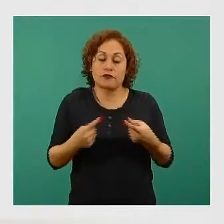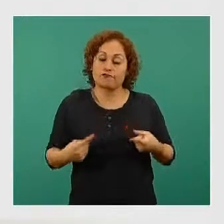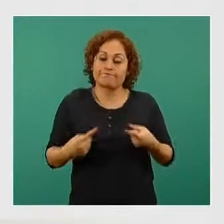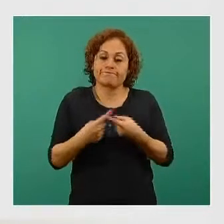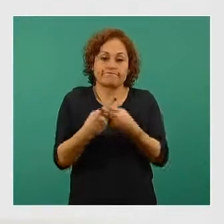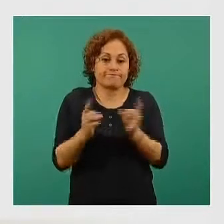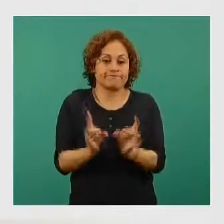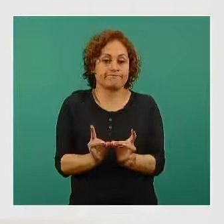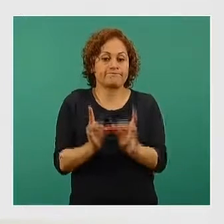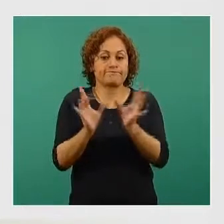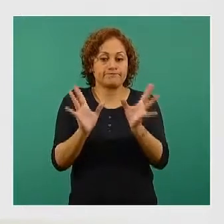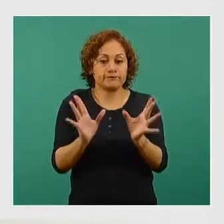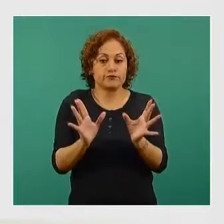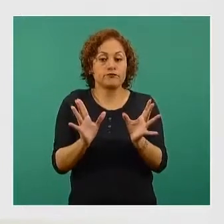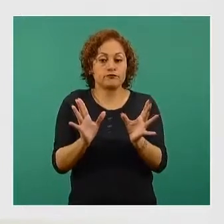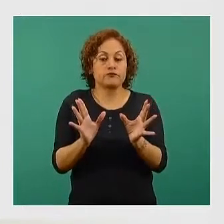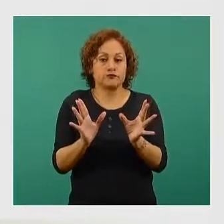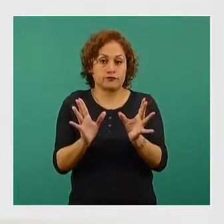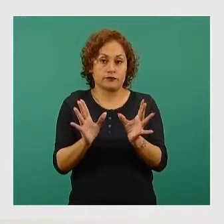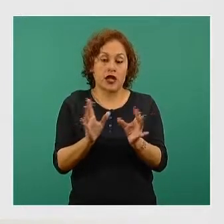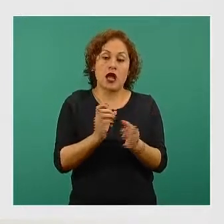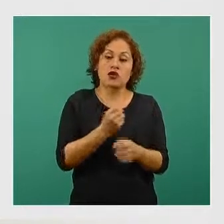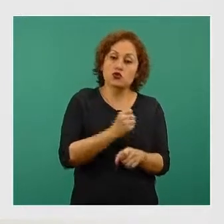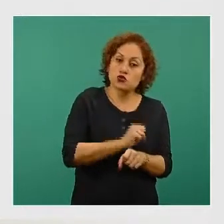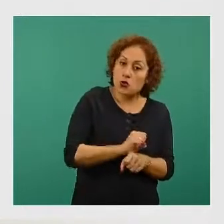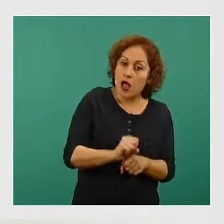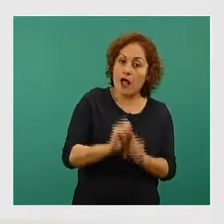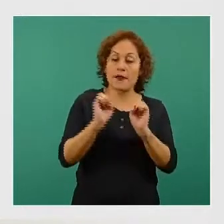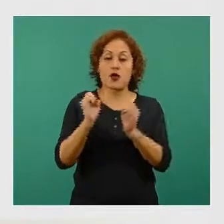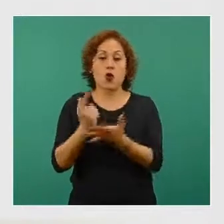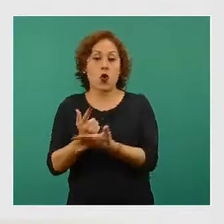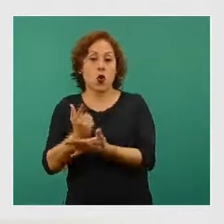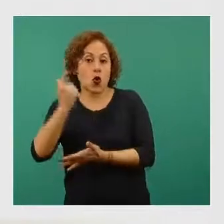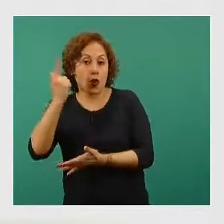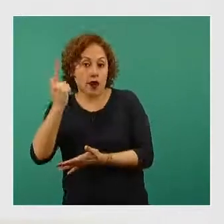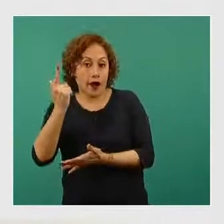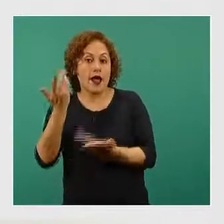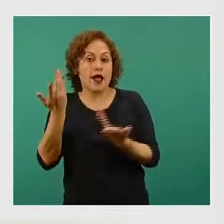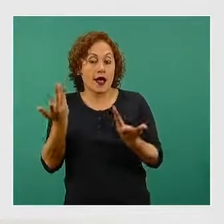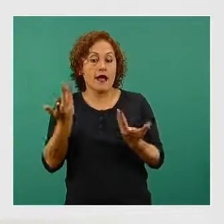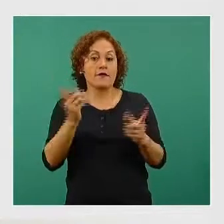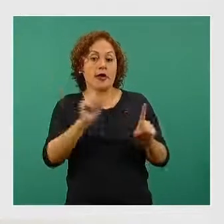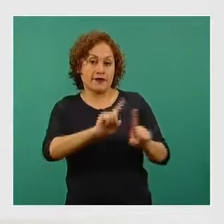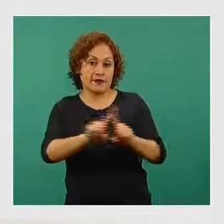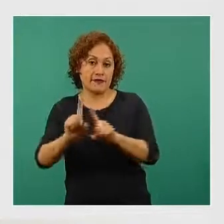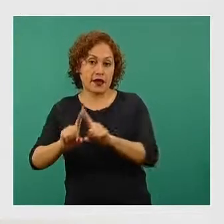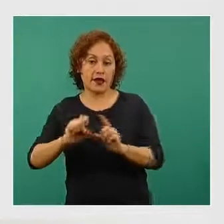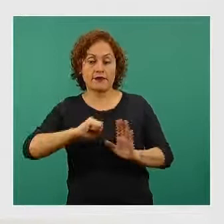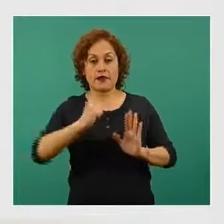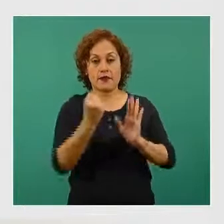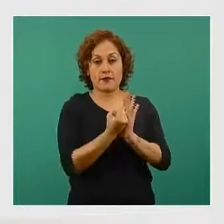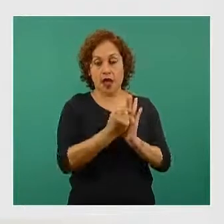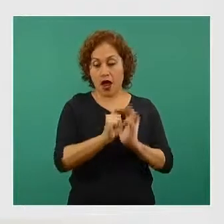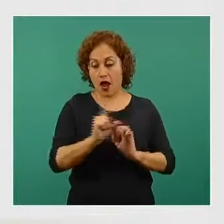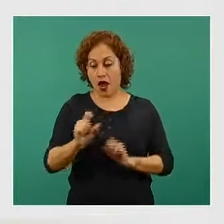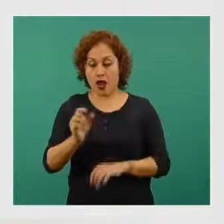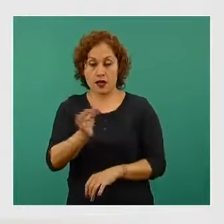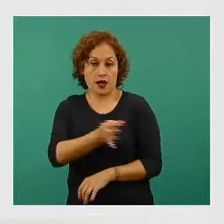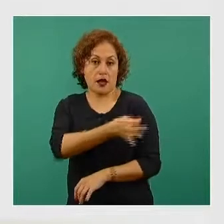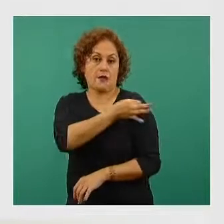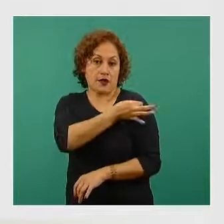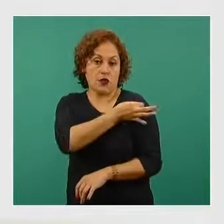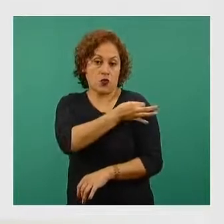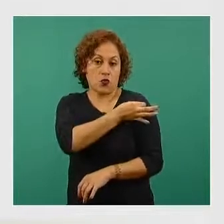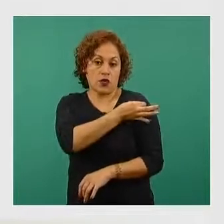graves como los graves, que hasta el momento han ocurrido para cada uno de los tipos de vacunas. Y bueno, el día de hoy se reporta